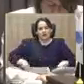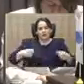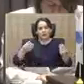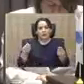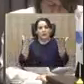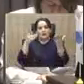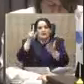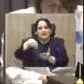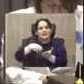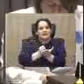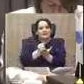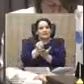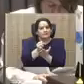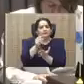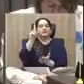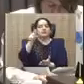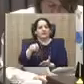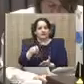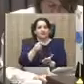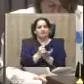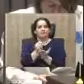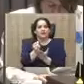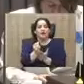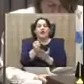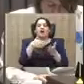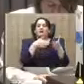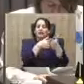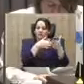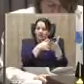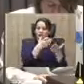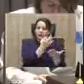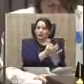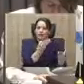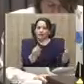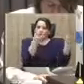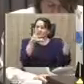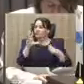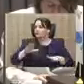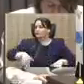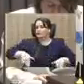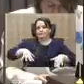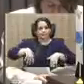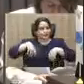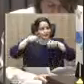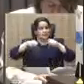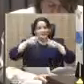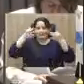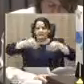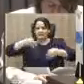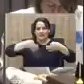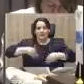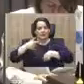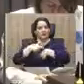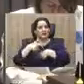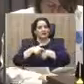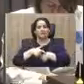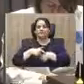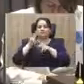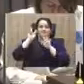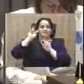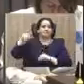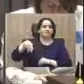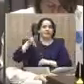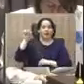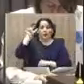está afectando las finanzas públicas porque no se tomaron decisiones a tiempo, porque se fue negligentes en el gobierno anterior y porque, por